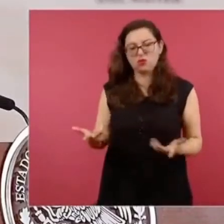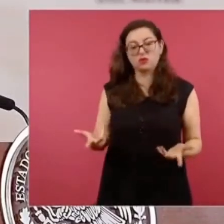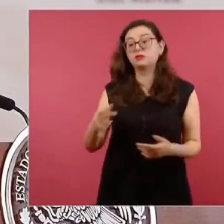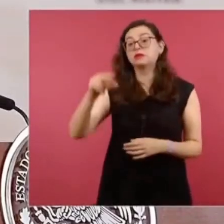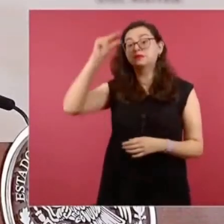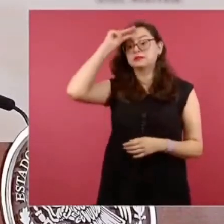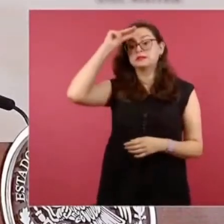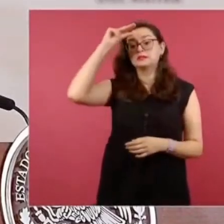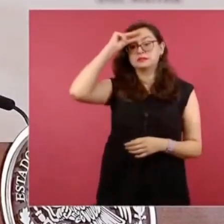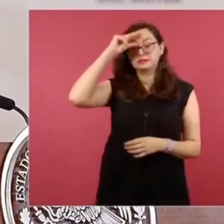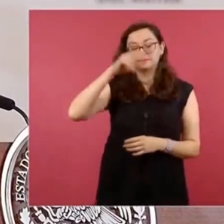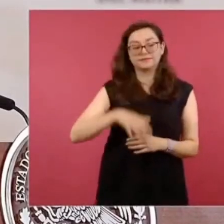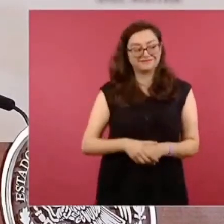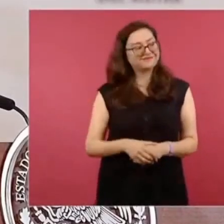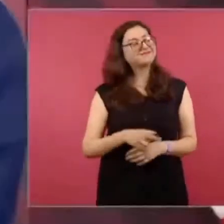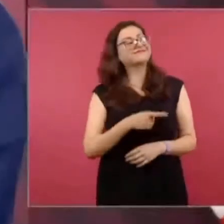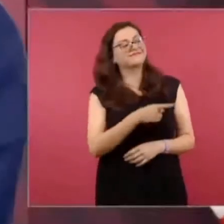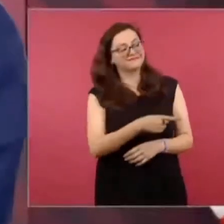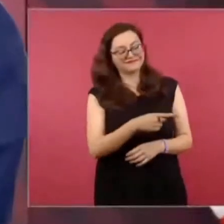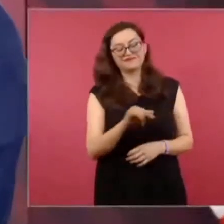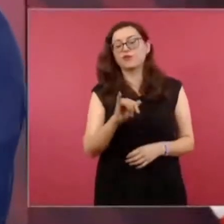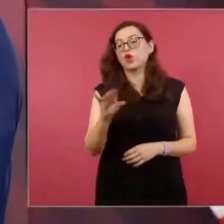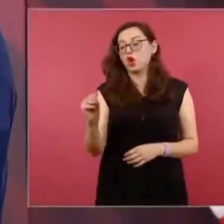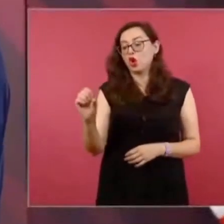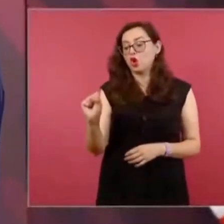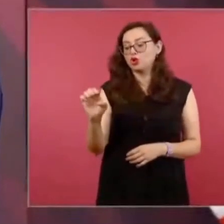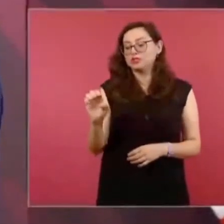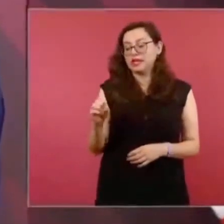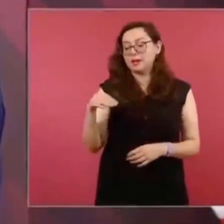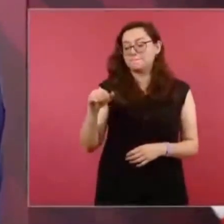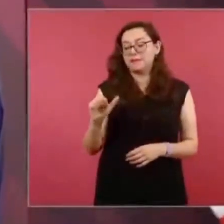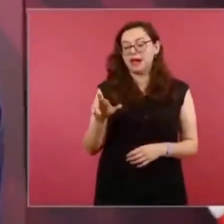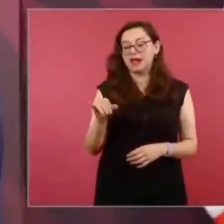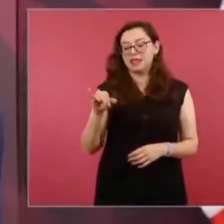José María Vigil. José María. ¿De dónde escribía?